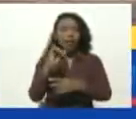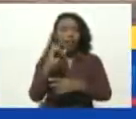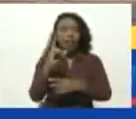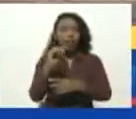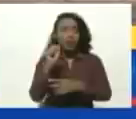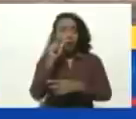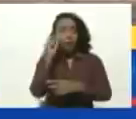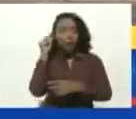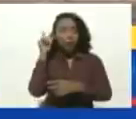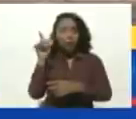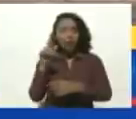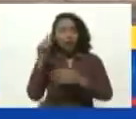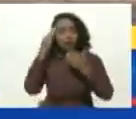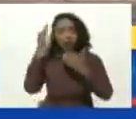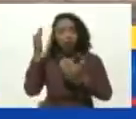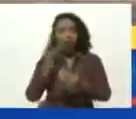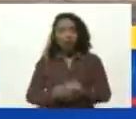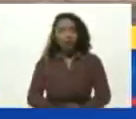Oriente. Winder, saludo.